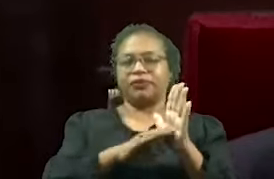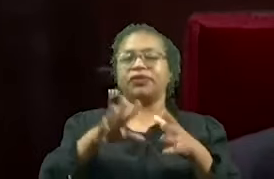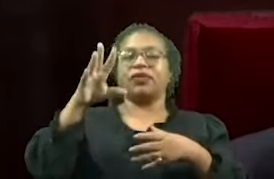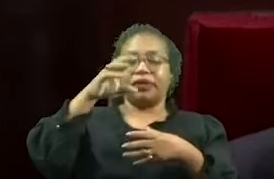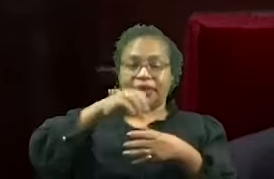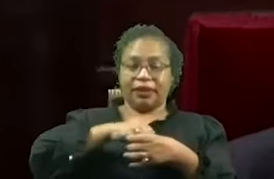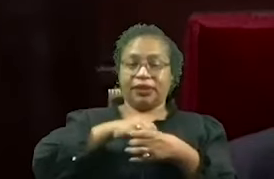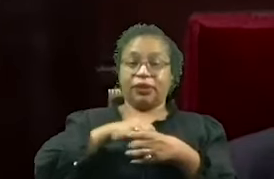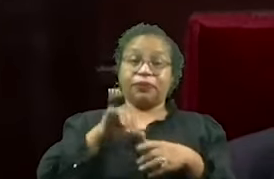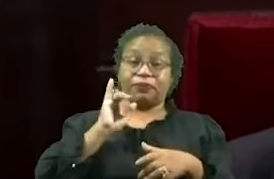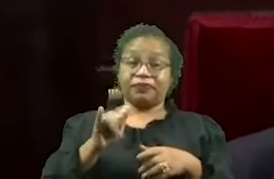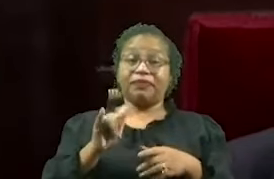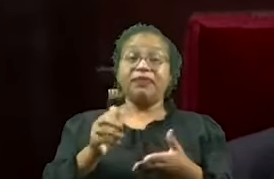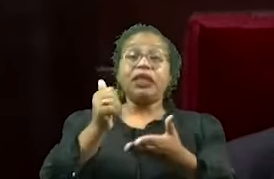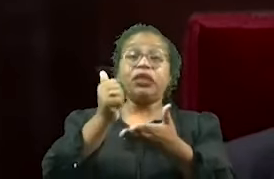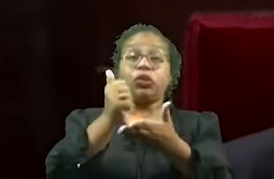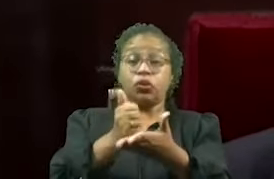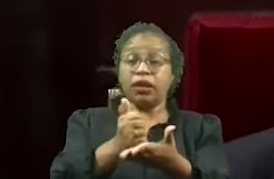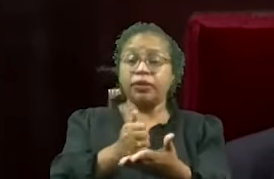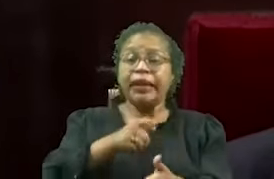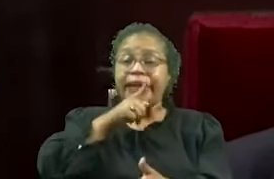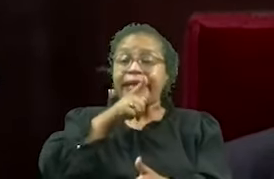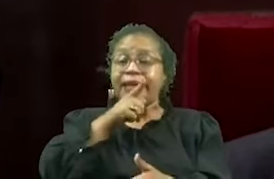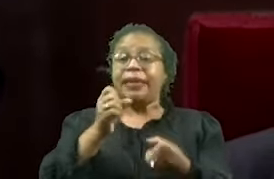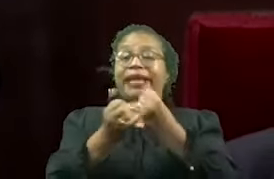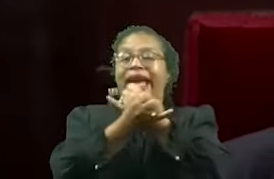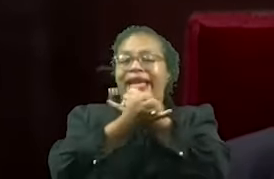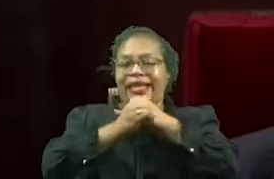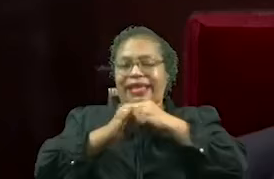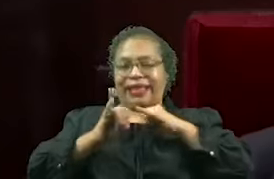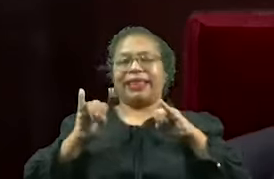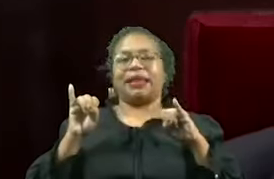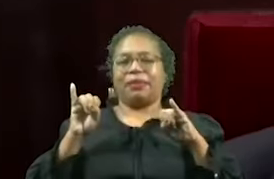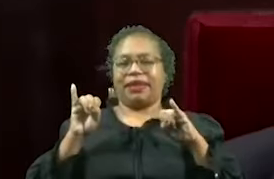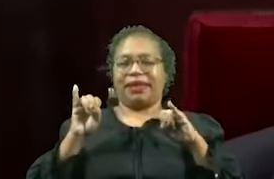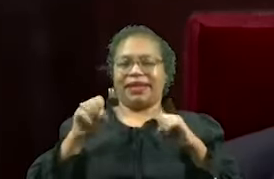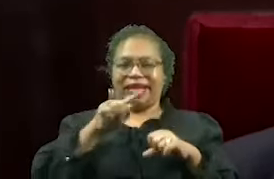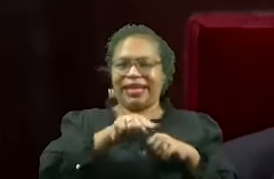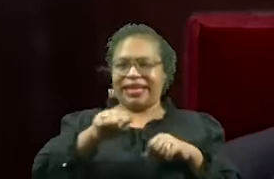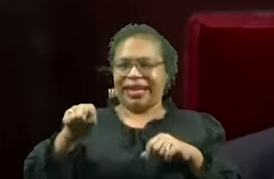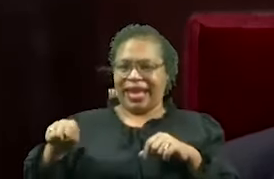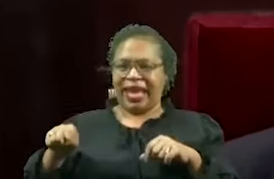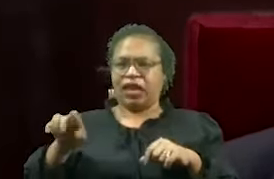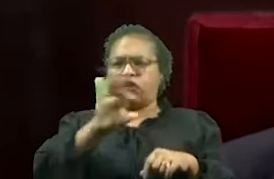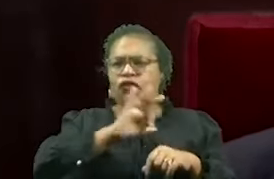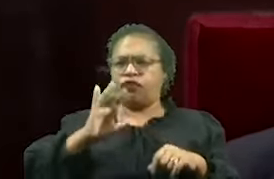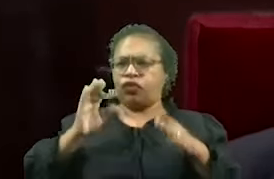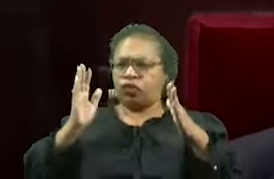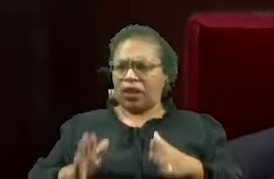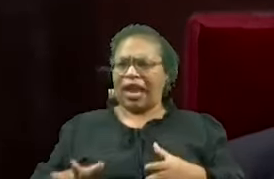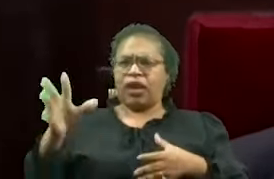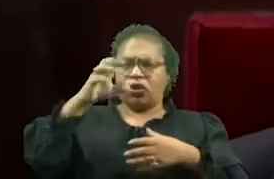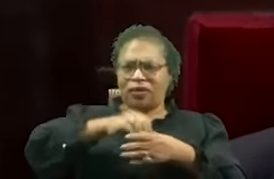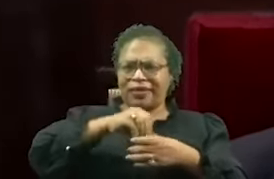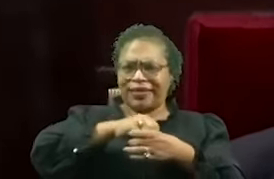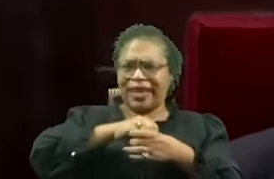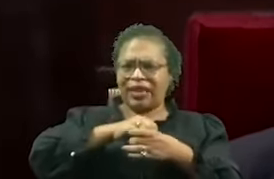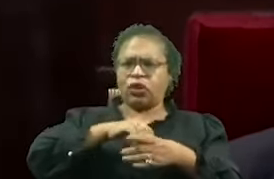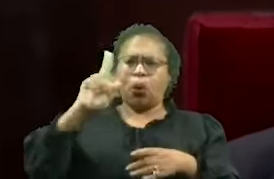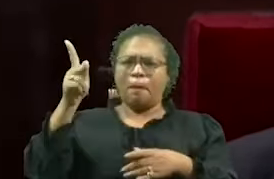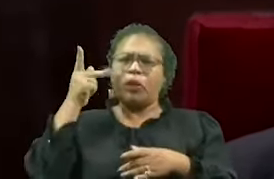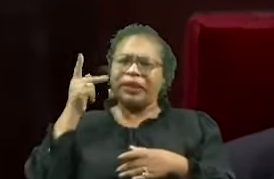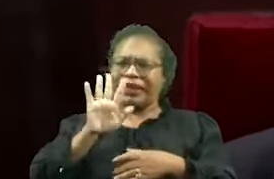Independencia exigiendo que estos cargos no hayan participado en política activa en los últimos 5 años y que cuenten con